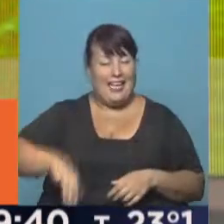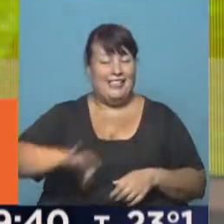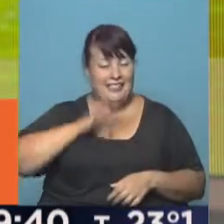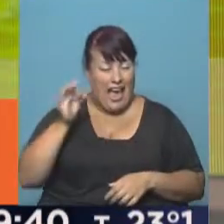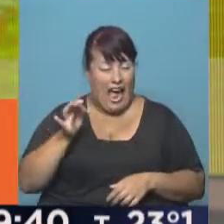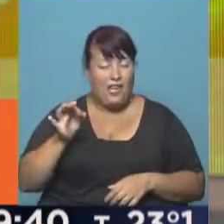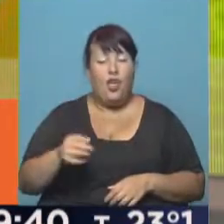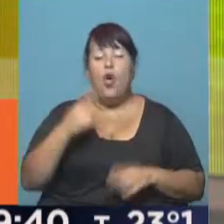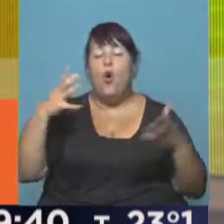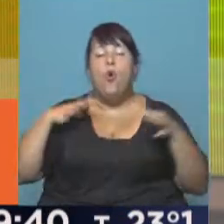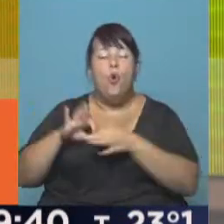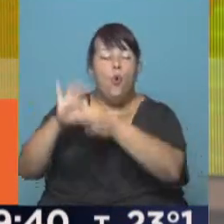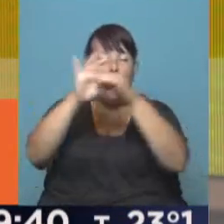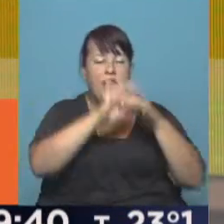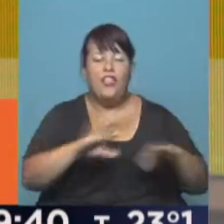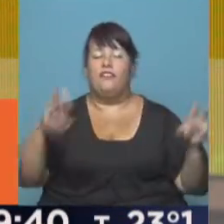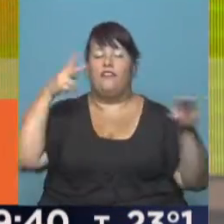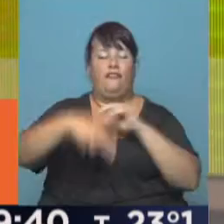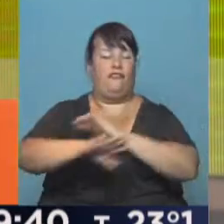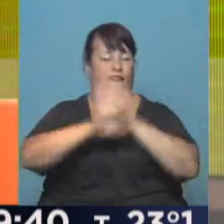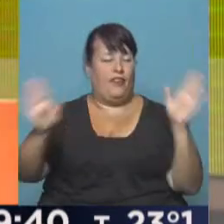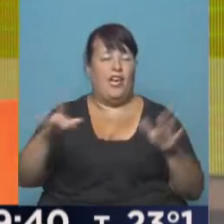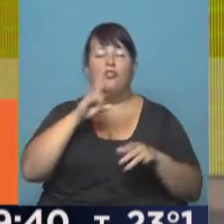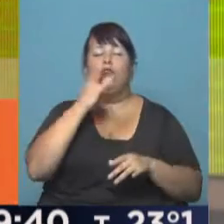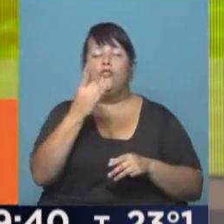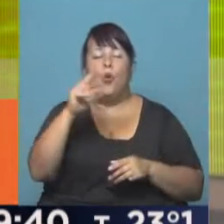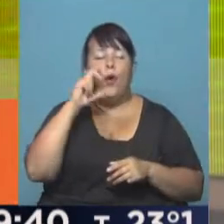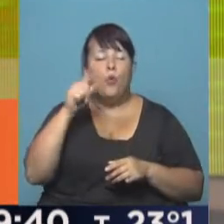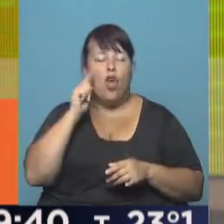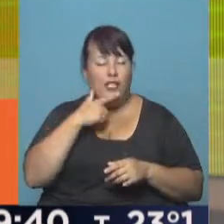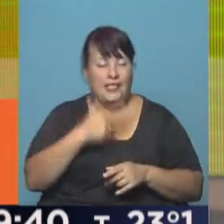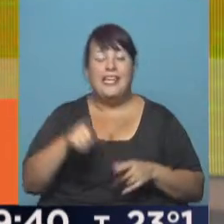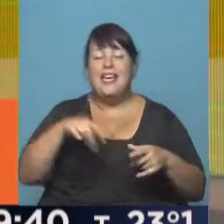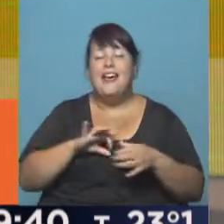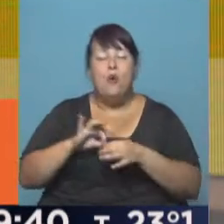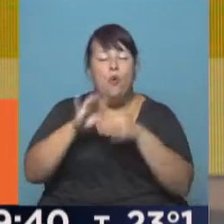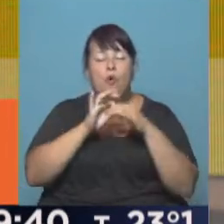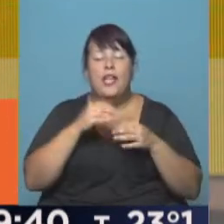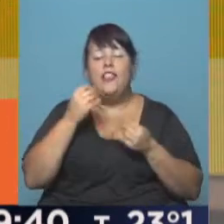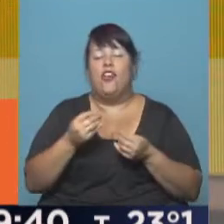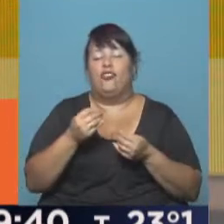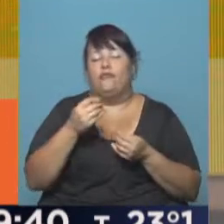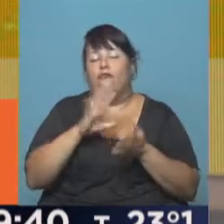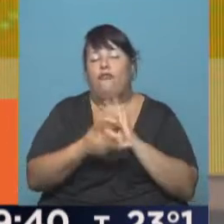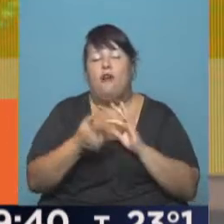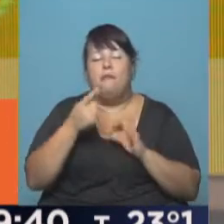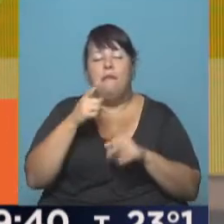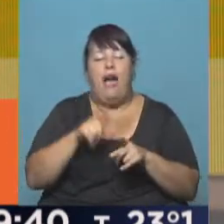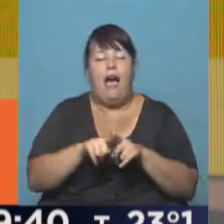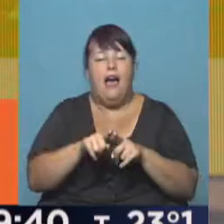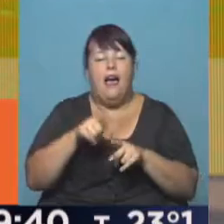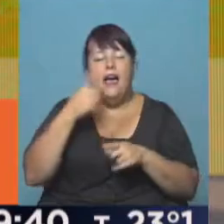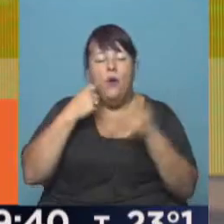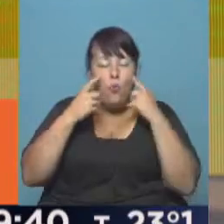año, unidos, ponerle fin para la tuberculosis. Y este unidos es unidos en las medidas de prevención, en